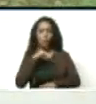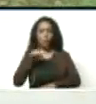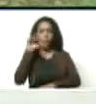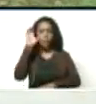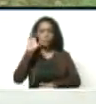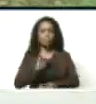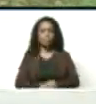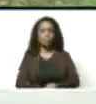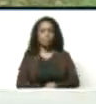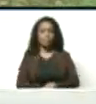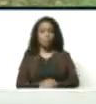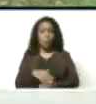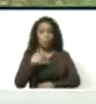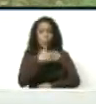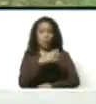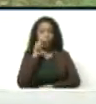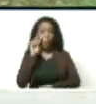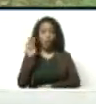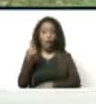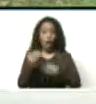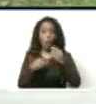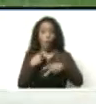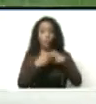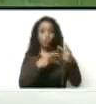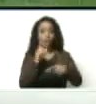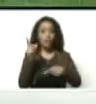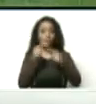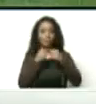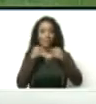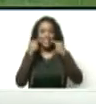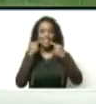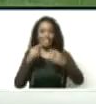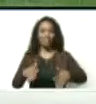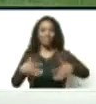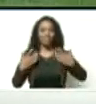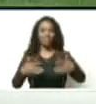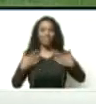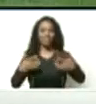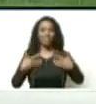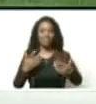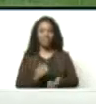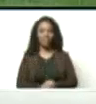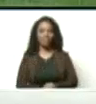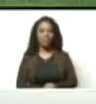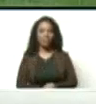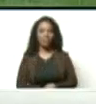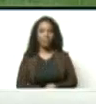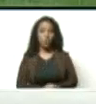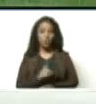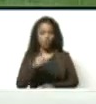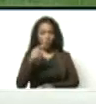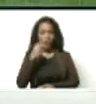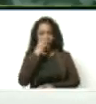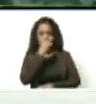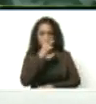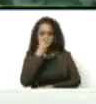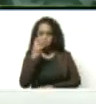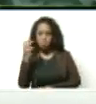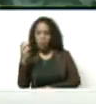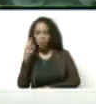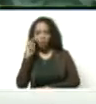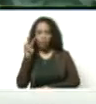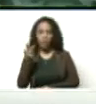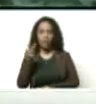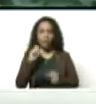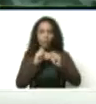y cuando uno de estos productores con esa sonrisa se animó a castro soteldo tuvo que recorrer el país permanentemente